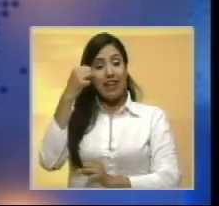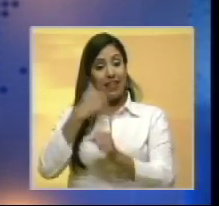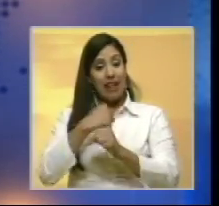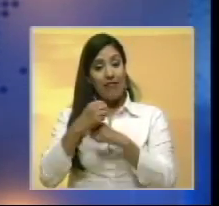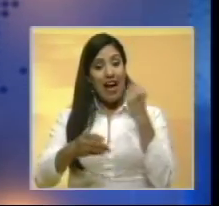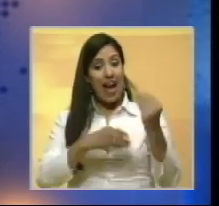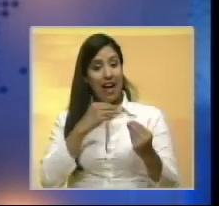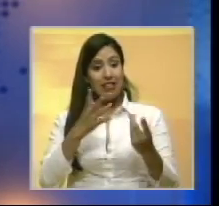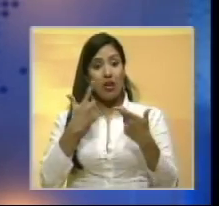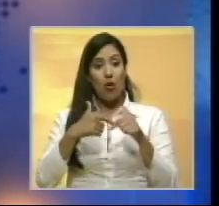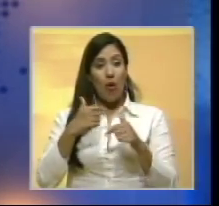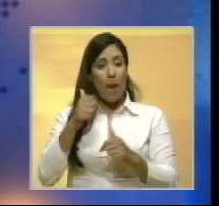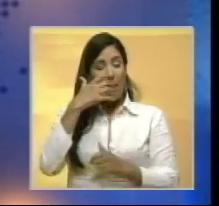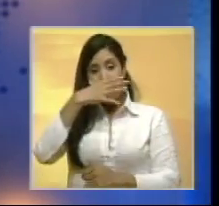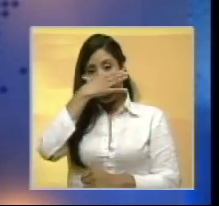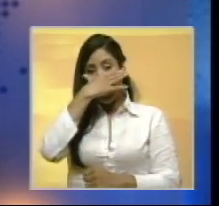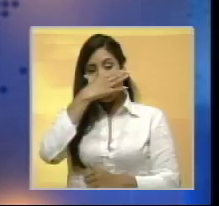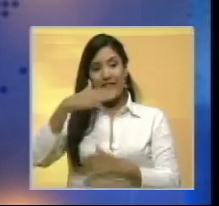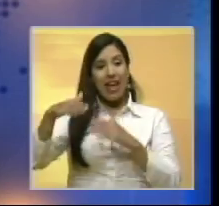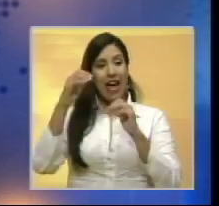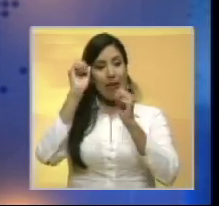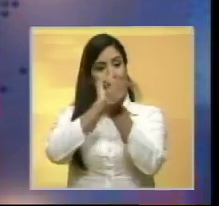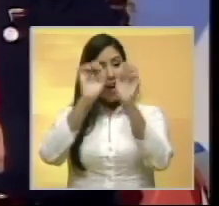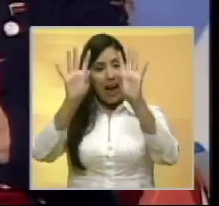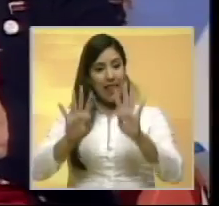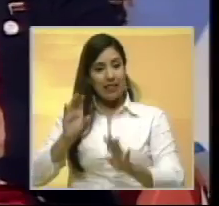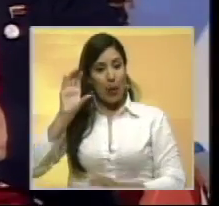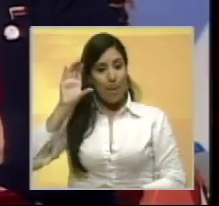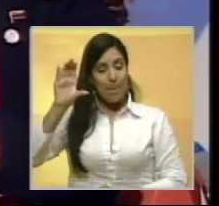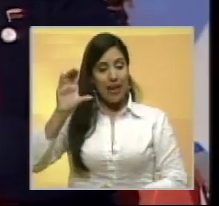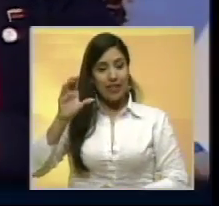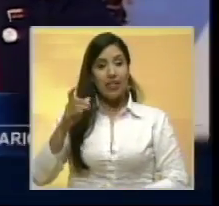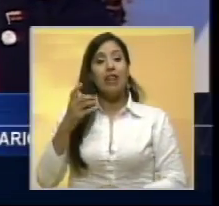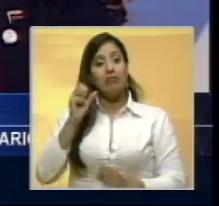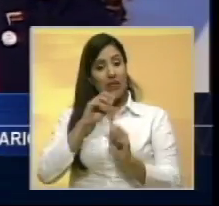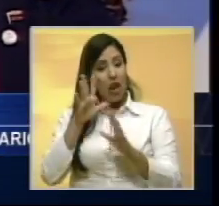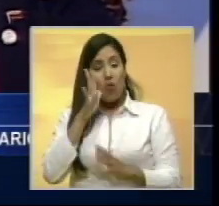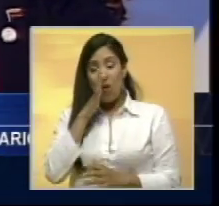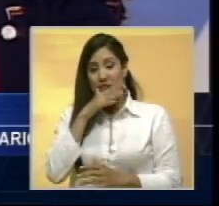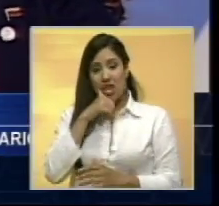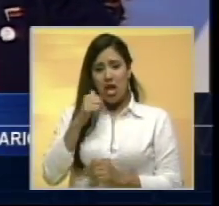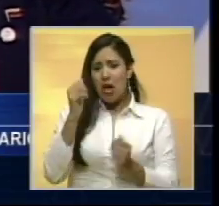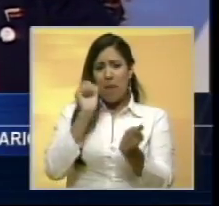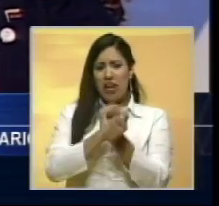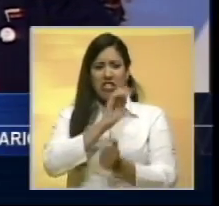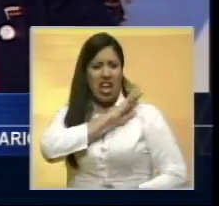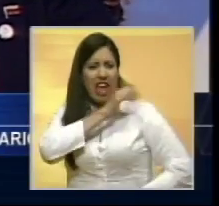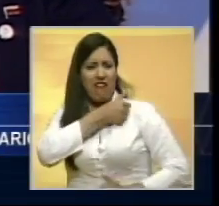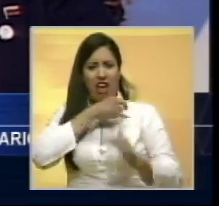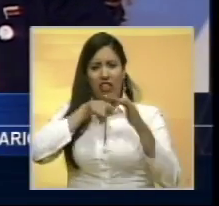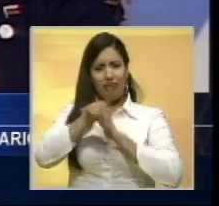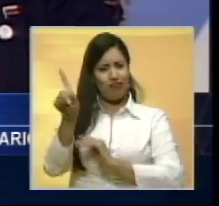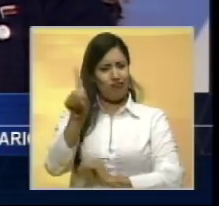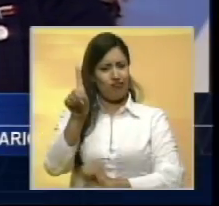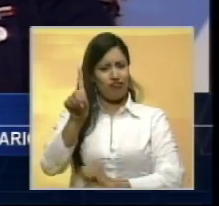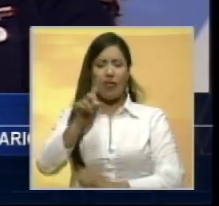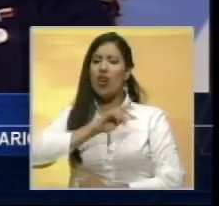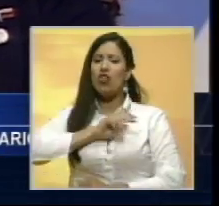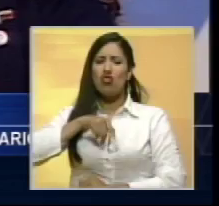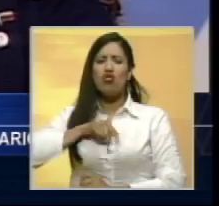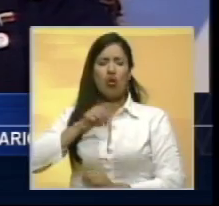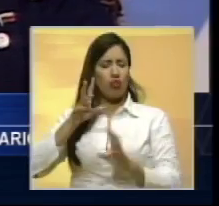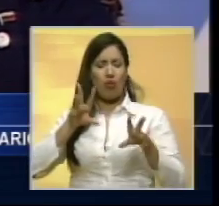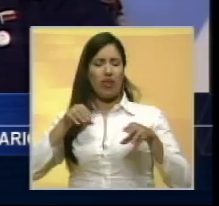gestión se han desmantelado las mafias en las cárceles del país. Por supuesto que no hay planes en las cárceles, porque esa figura yo